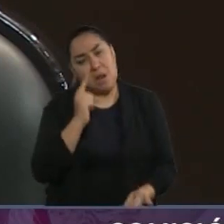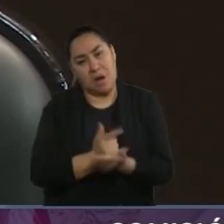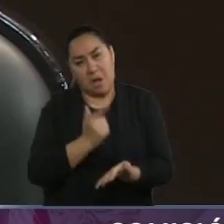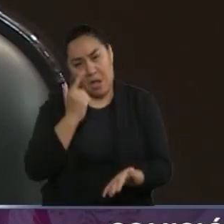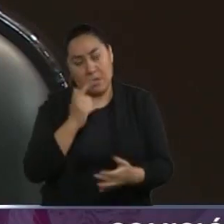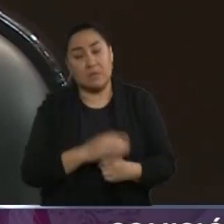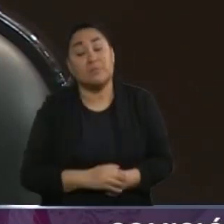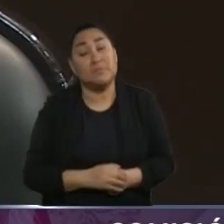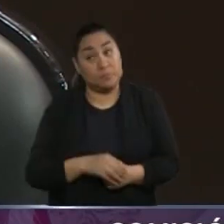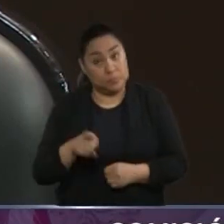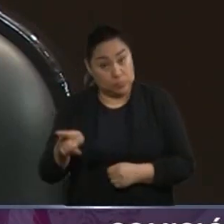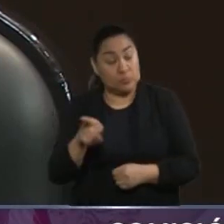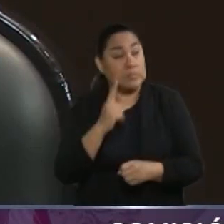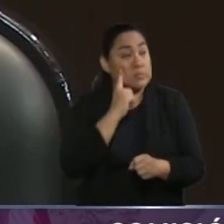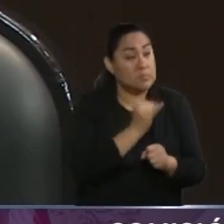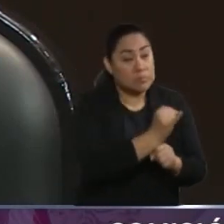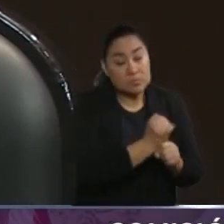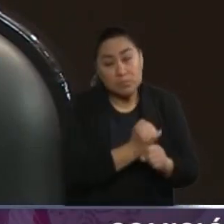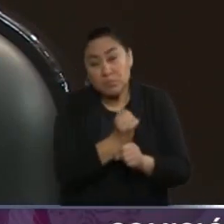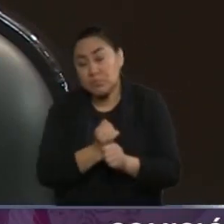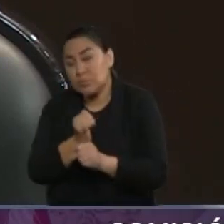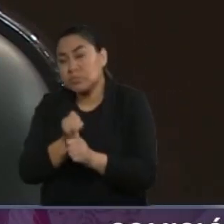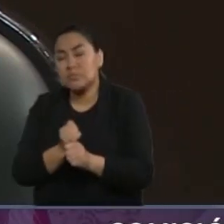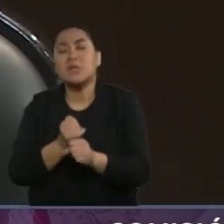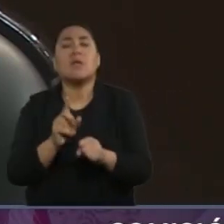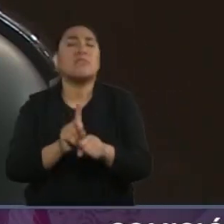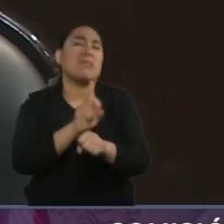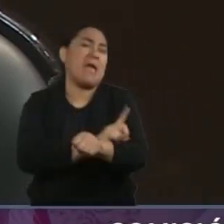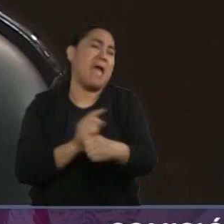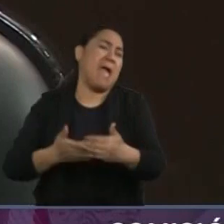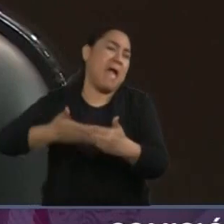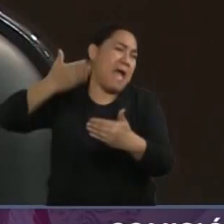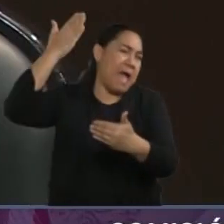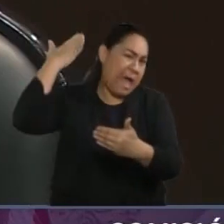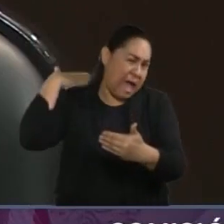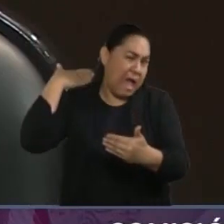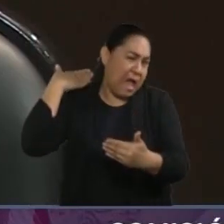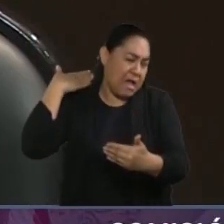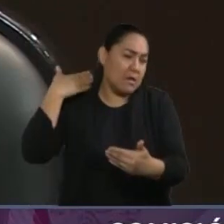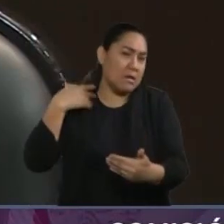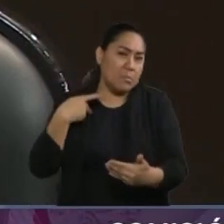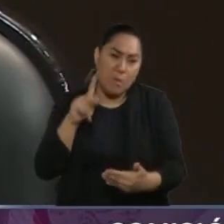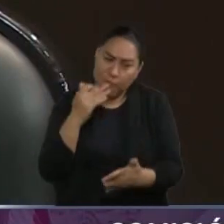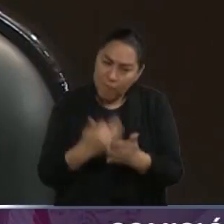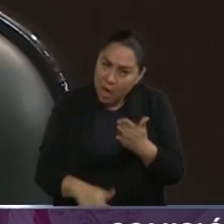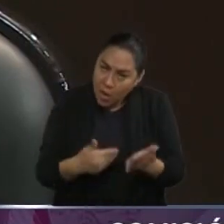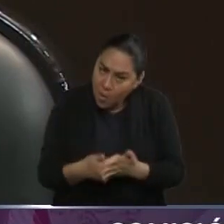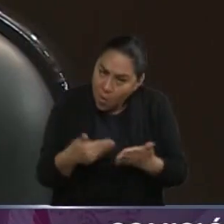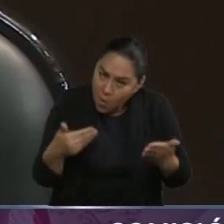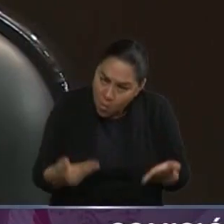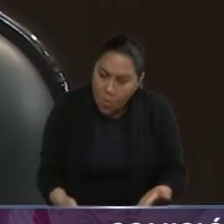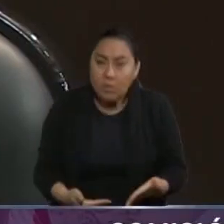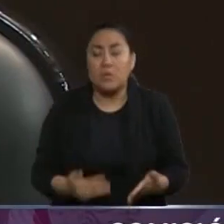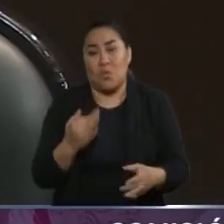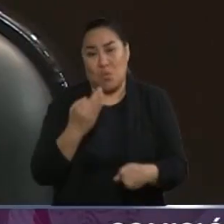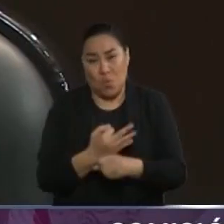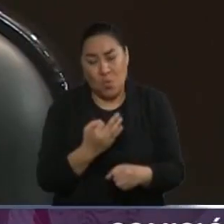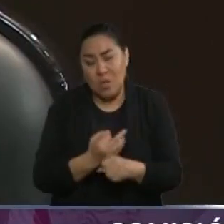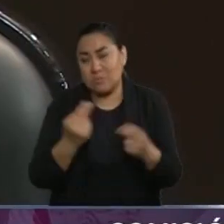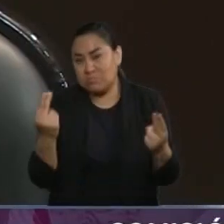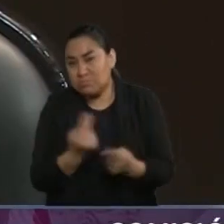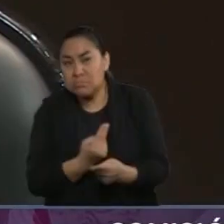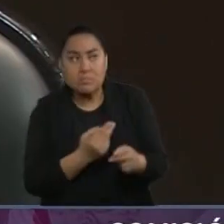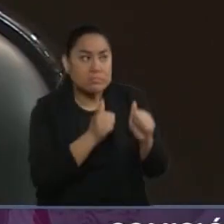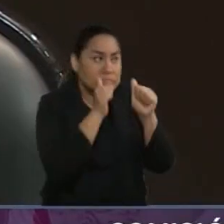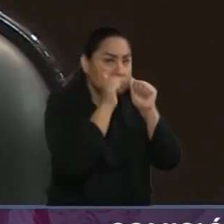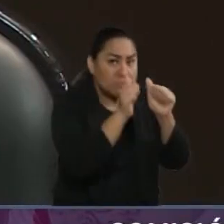haciendo usted investigaciones sobre todo de hechos pasados y no actuales cuando también hay cosas que atender ahora